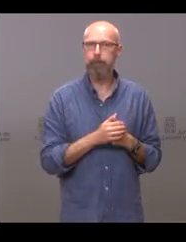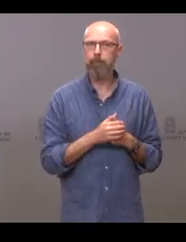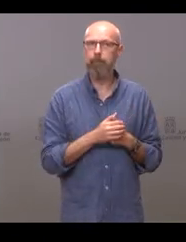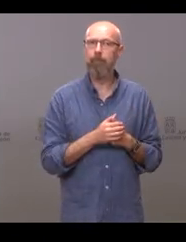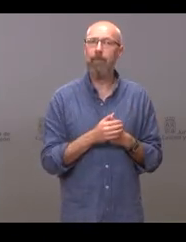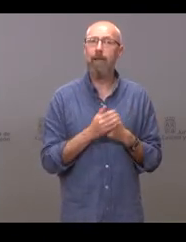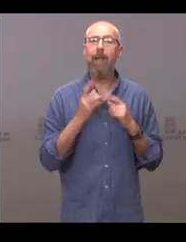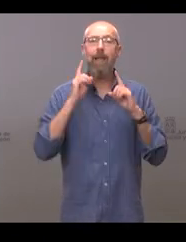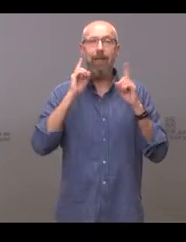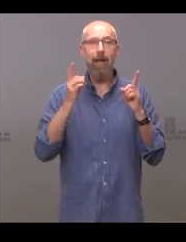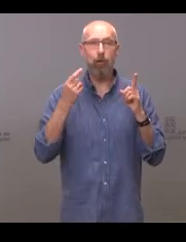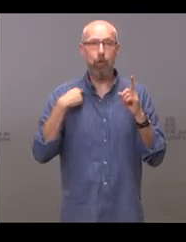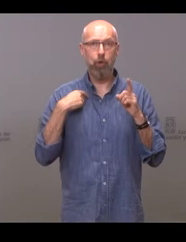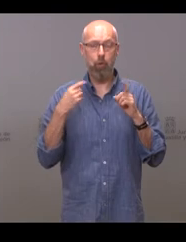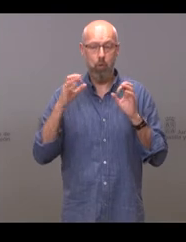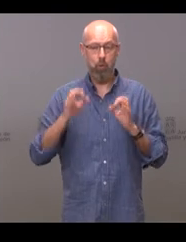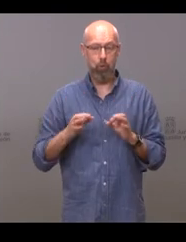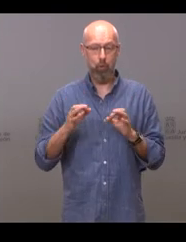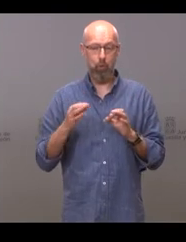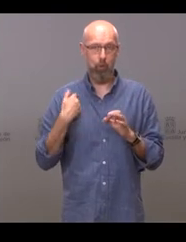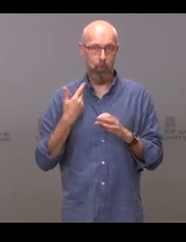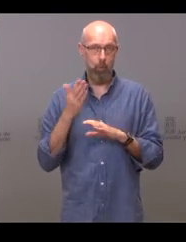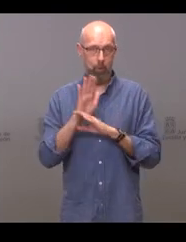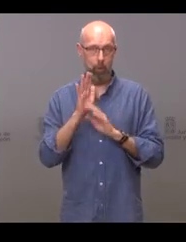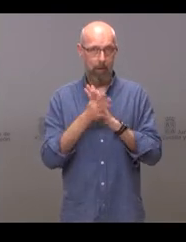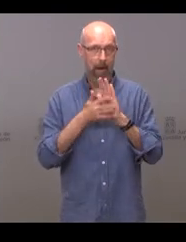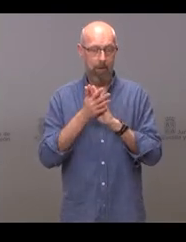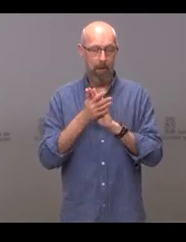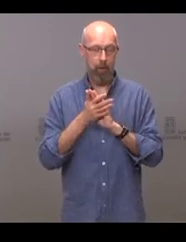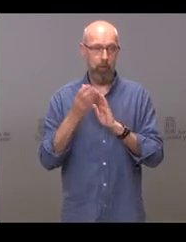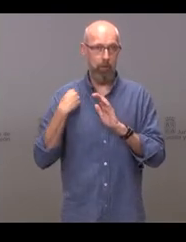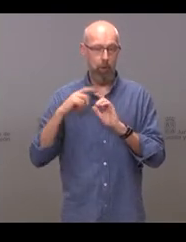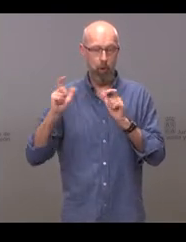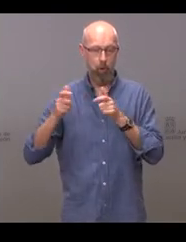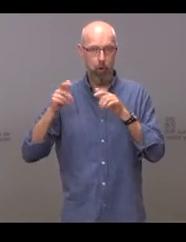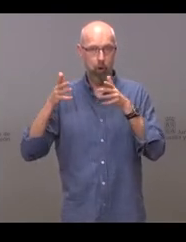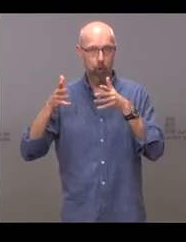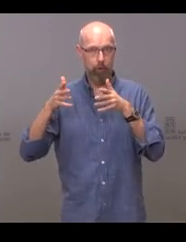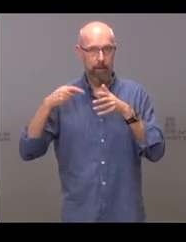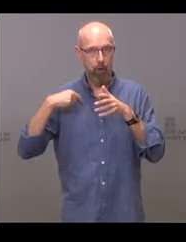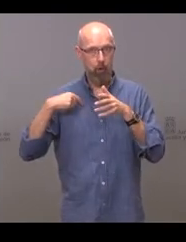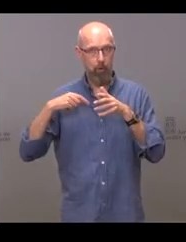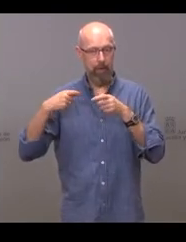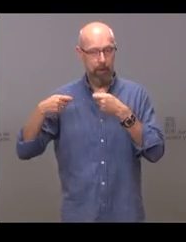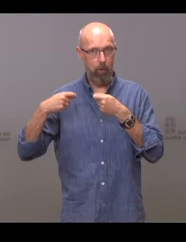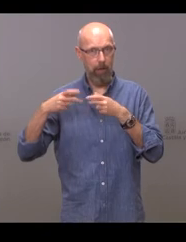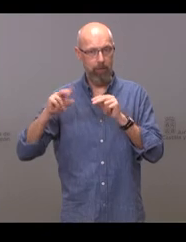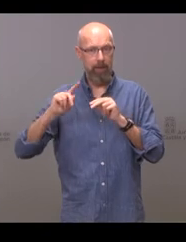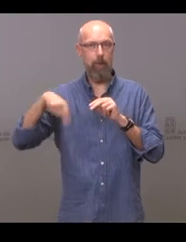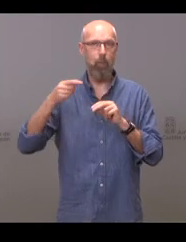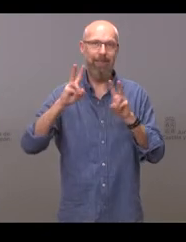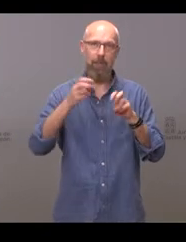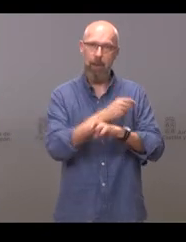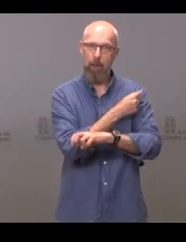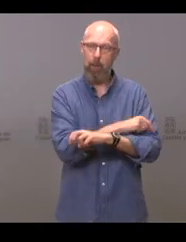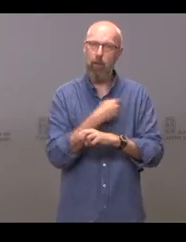propuesto al acabar al acabarla al acabar la reunión del consejo del consejo diálogo social es en cuanto al tema de vacunación las